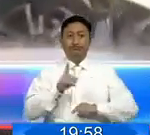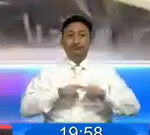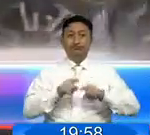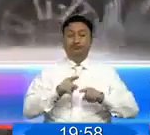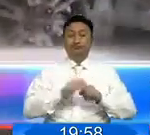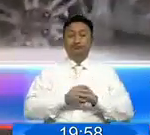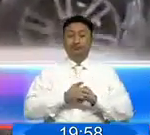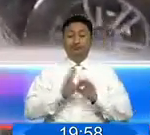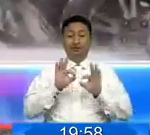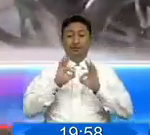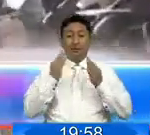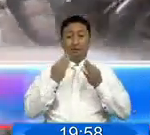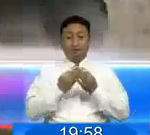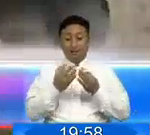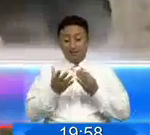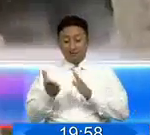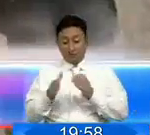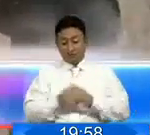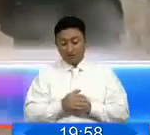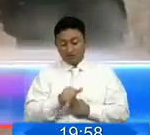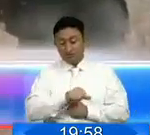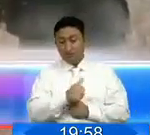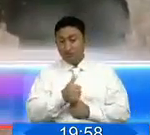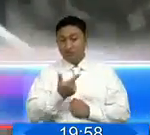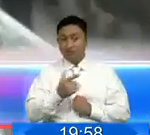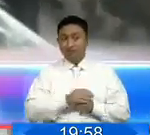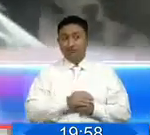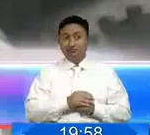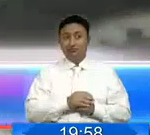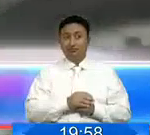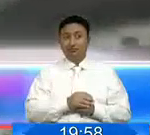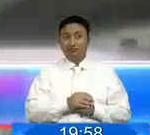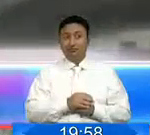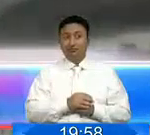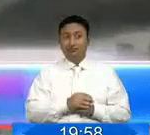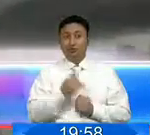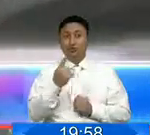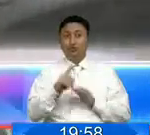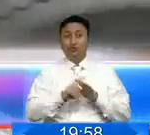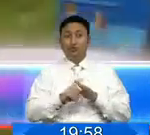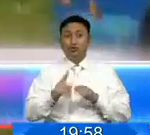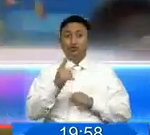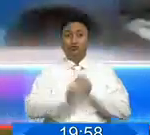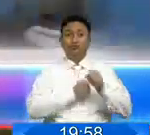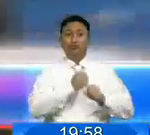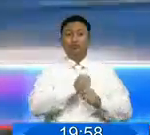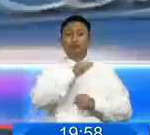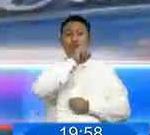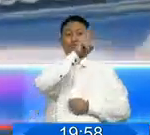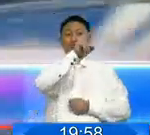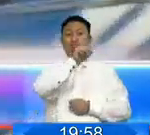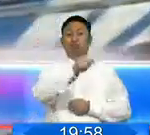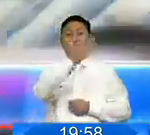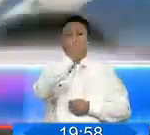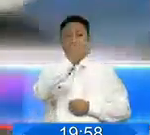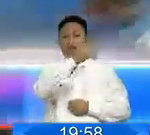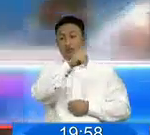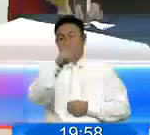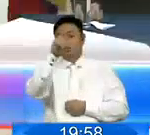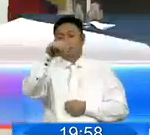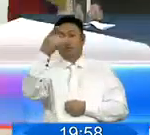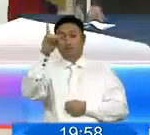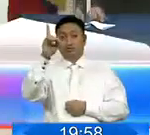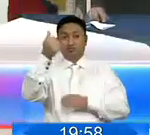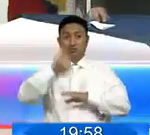a sus seres más cercanos, otros han quedado condenados a vivir en el anonimato. Del 2015 a agosto del 2018, a nivel nacional,